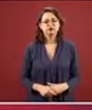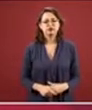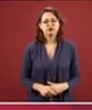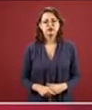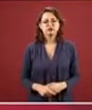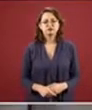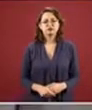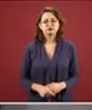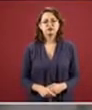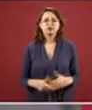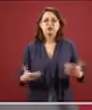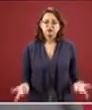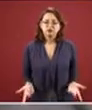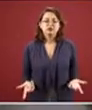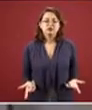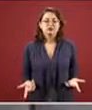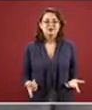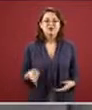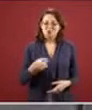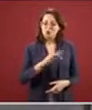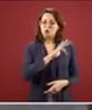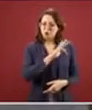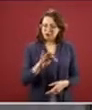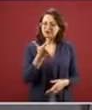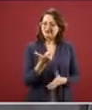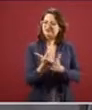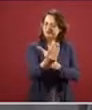O sea que hay forma, pues, de ahorrar.